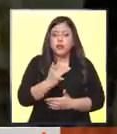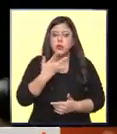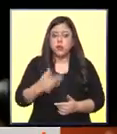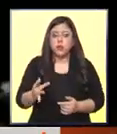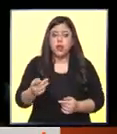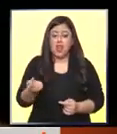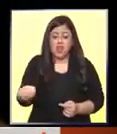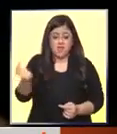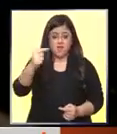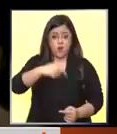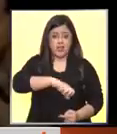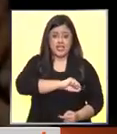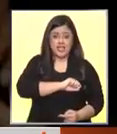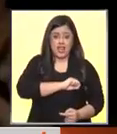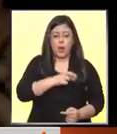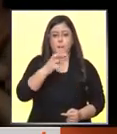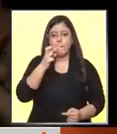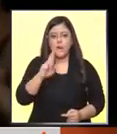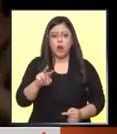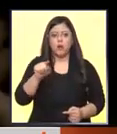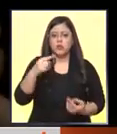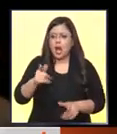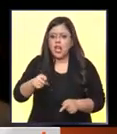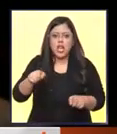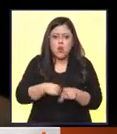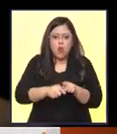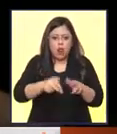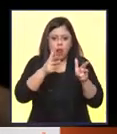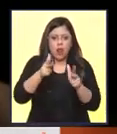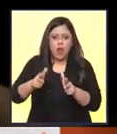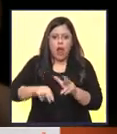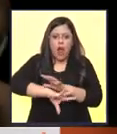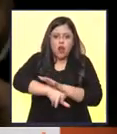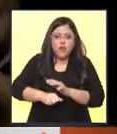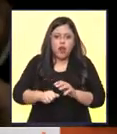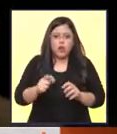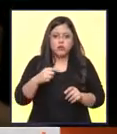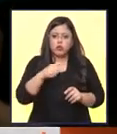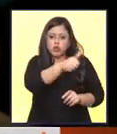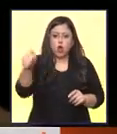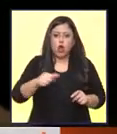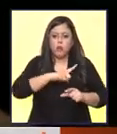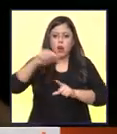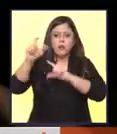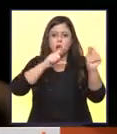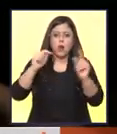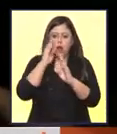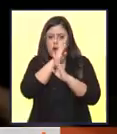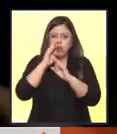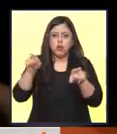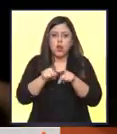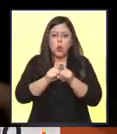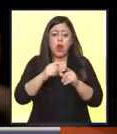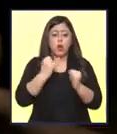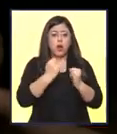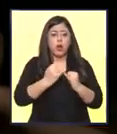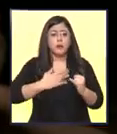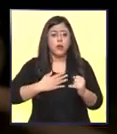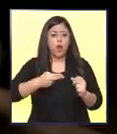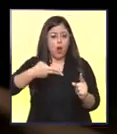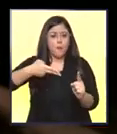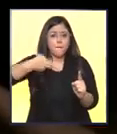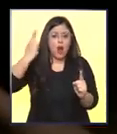peor. Asaltarnos, nos pescaron a disparo y salimos todos corriendo a escondernos. Y nos pegaron un balazo a un amigo. Y